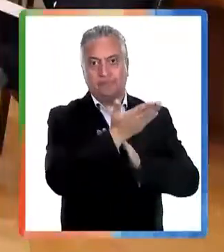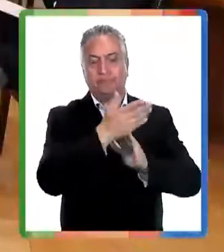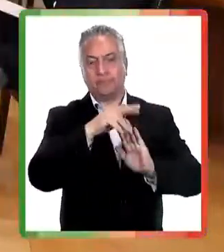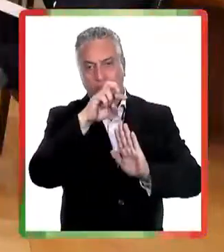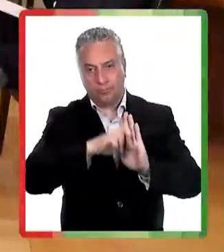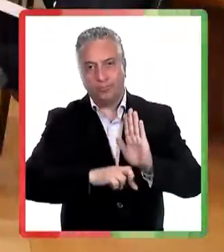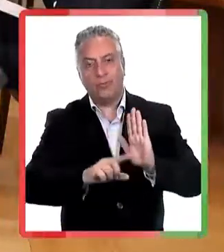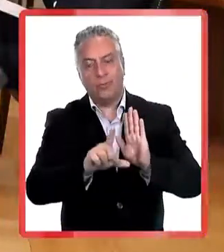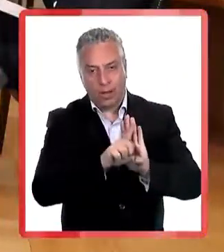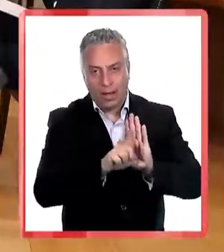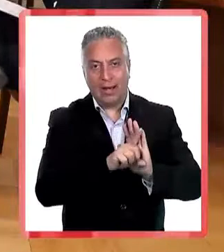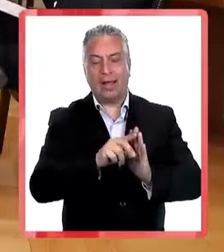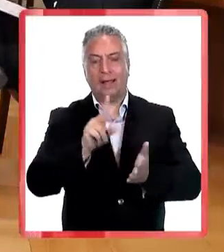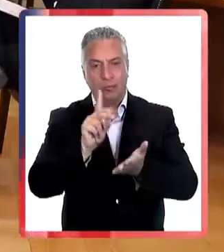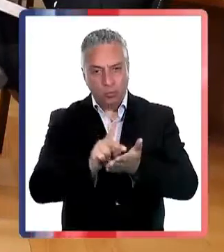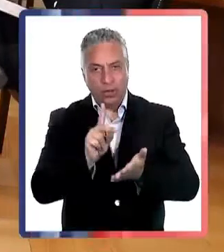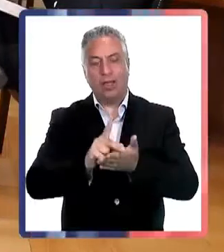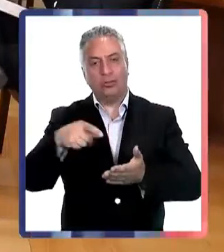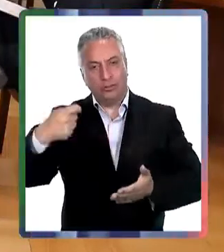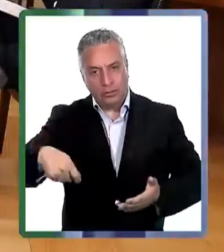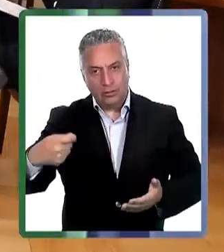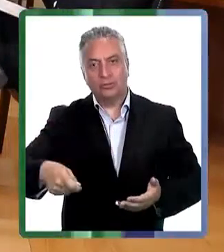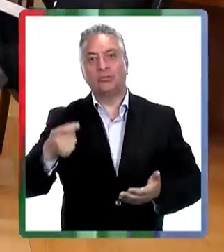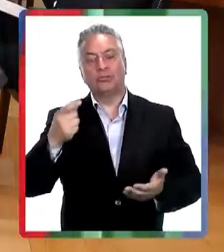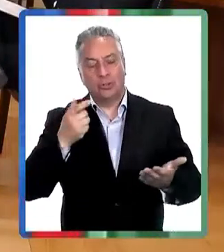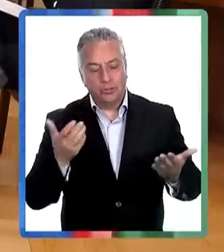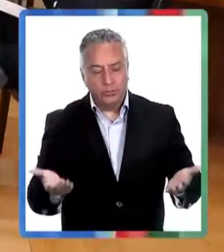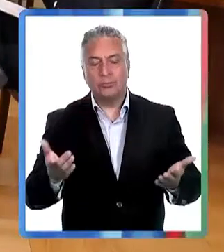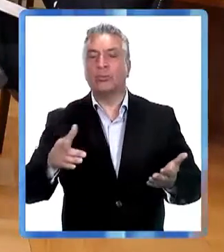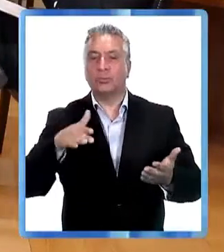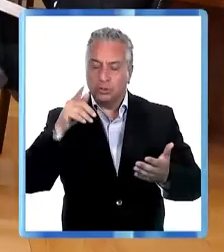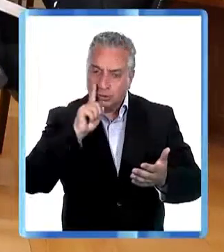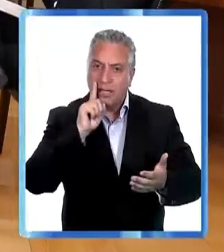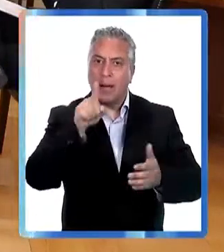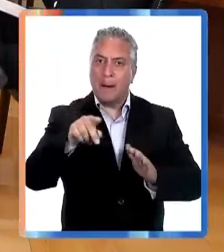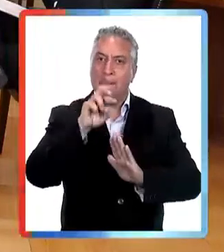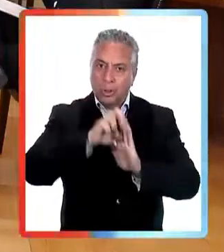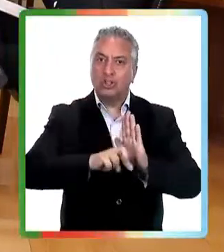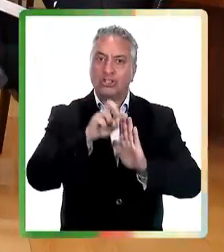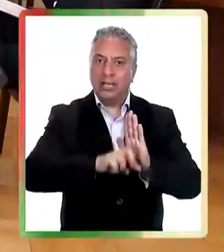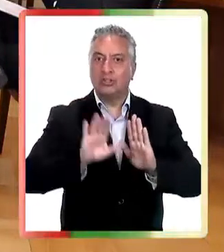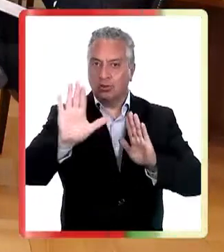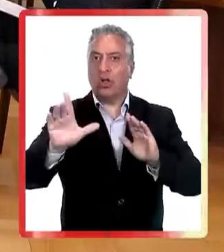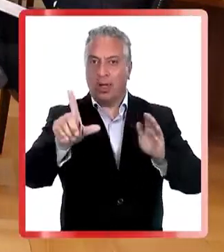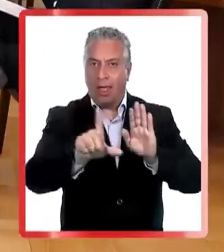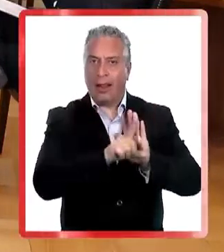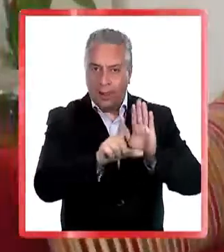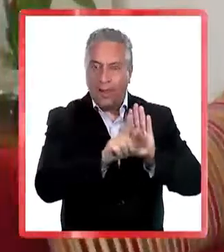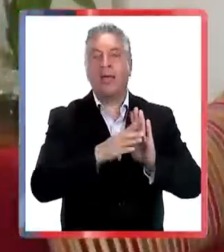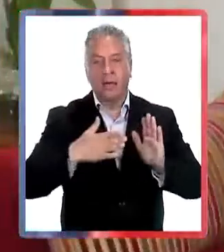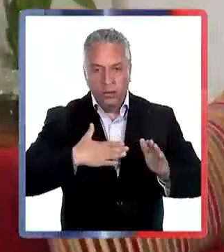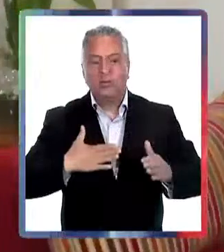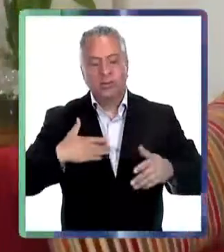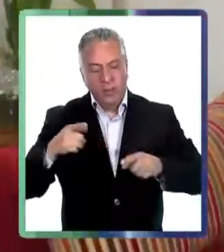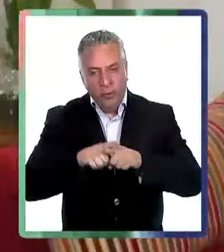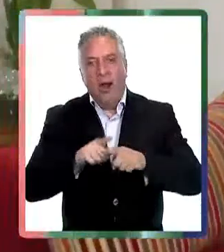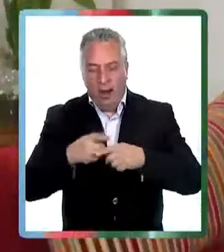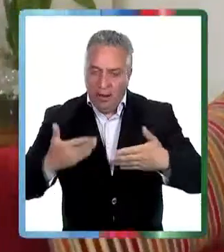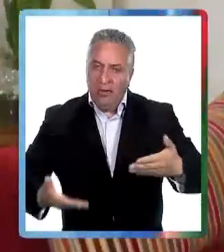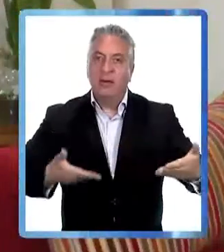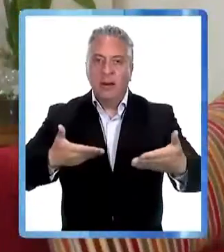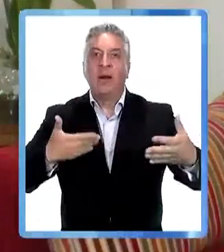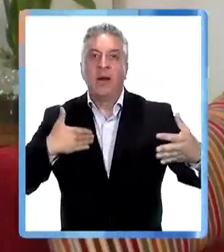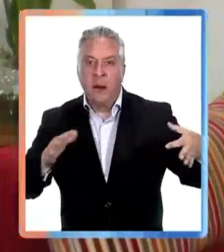proyectos de ley. Los diputados, diputadas, senadores, senadoras tienen también sus propios proyectos de ley y nosotros vamos